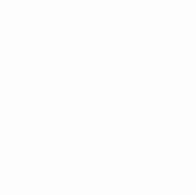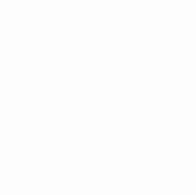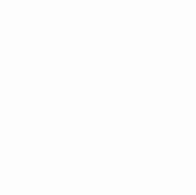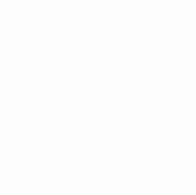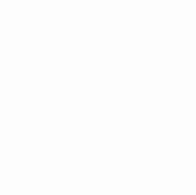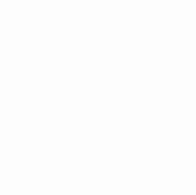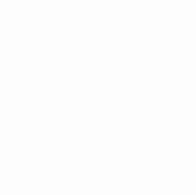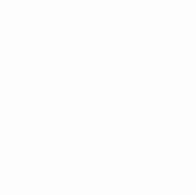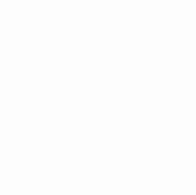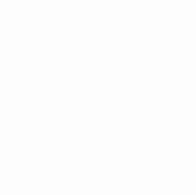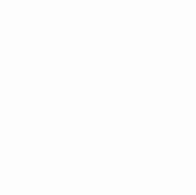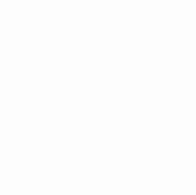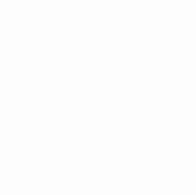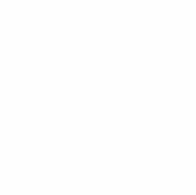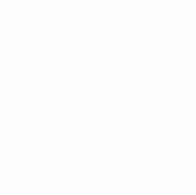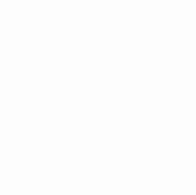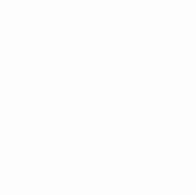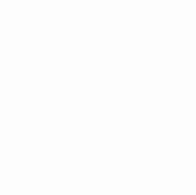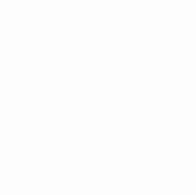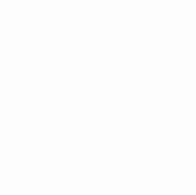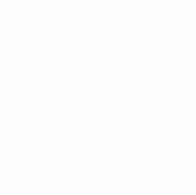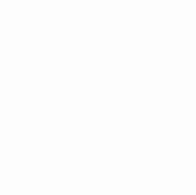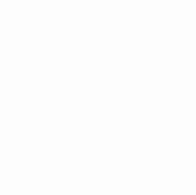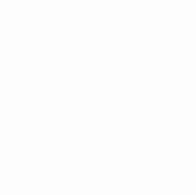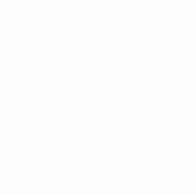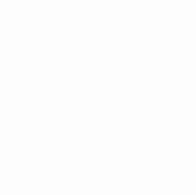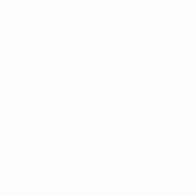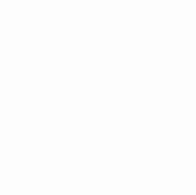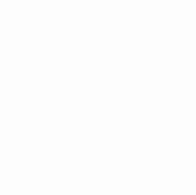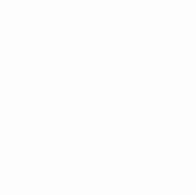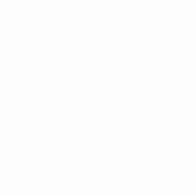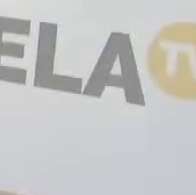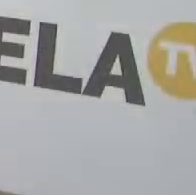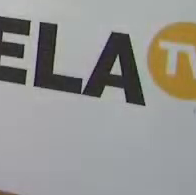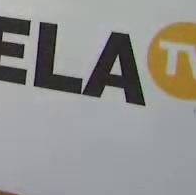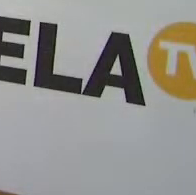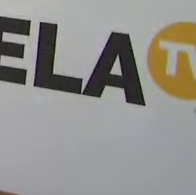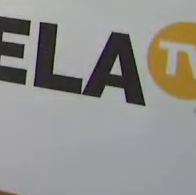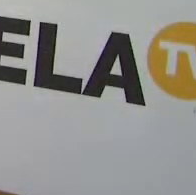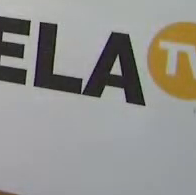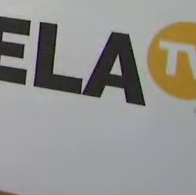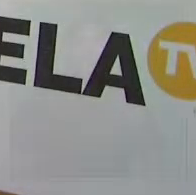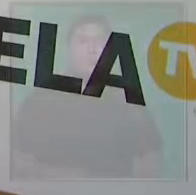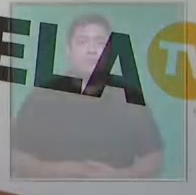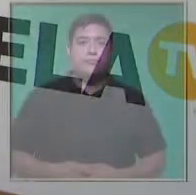Esto es Escuela TV. Continuamos.